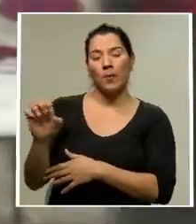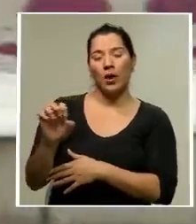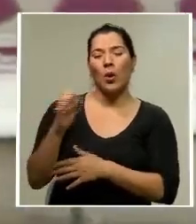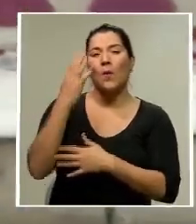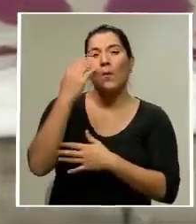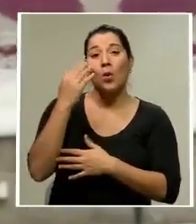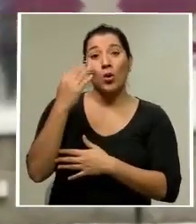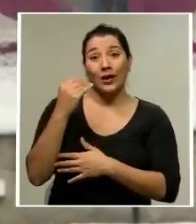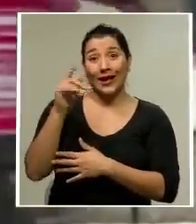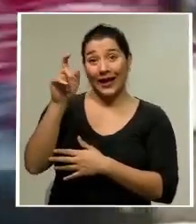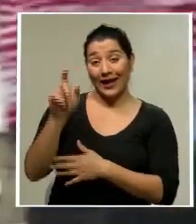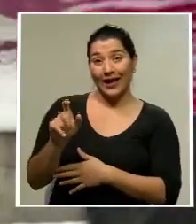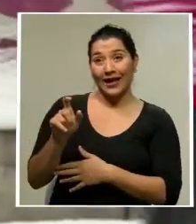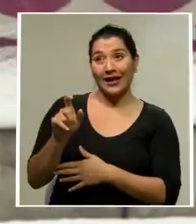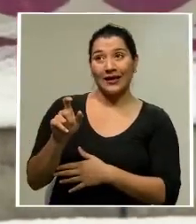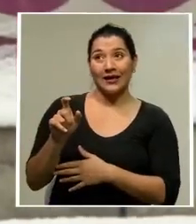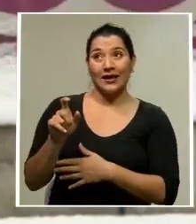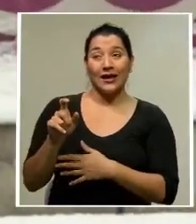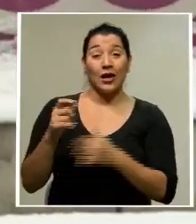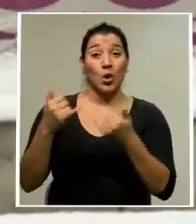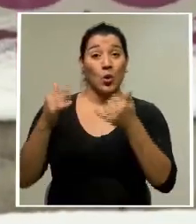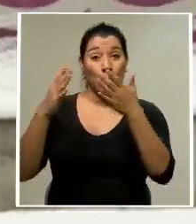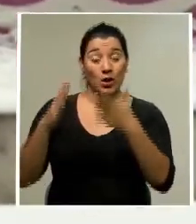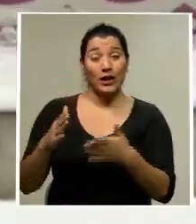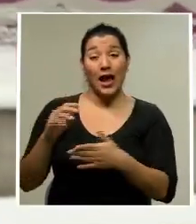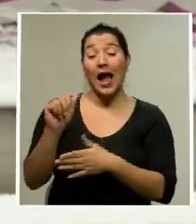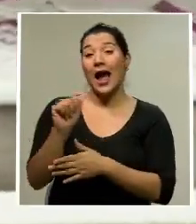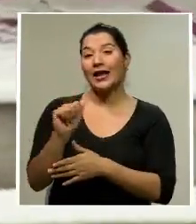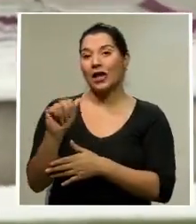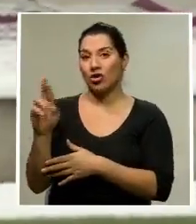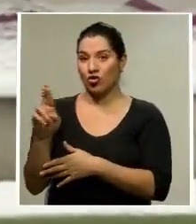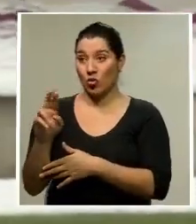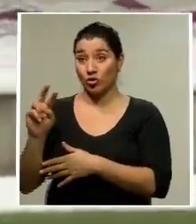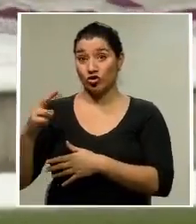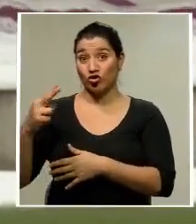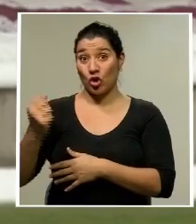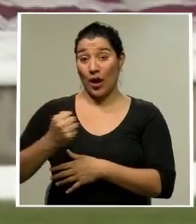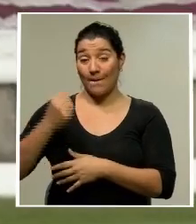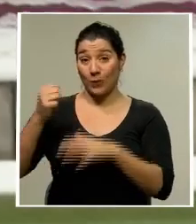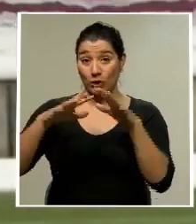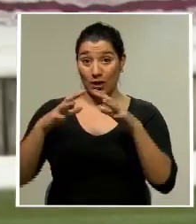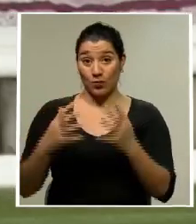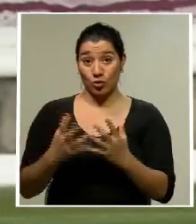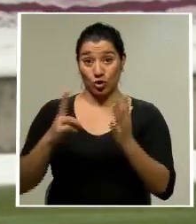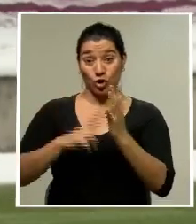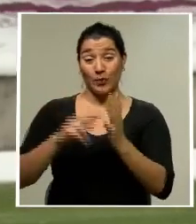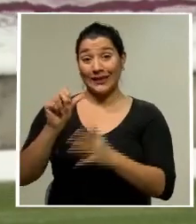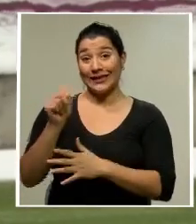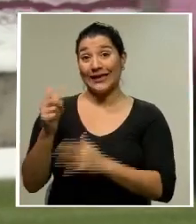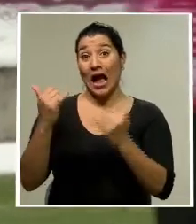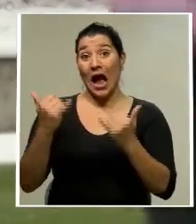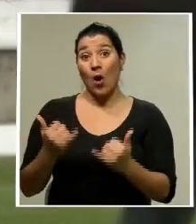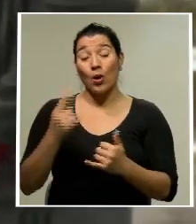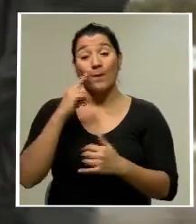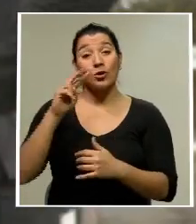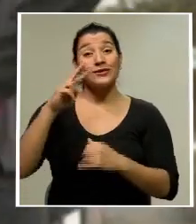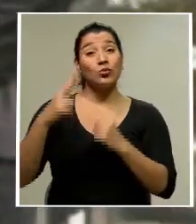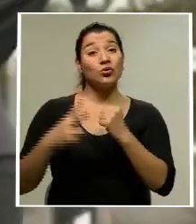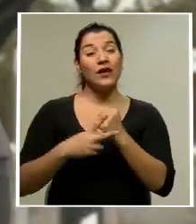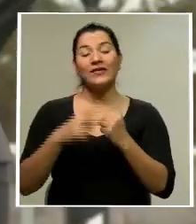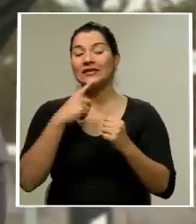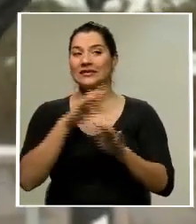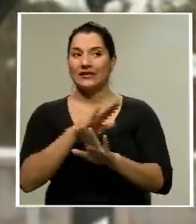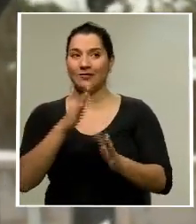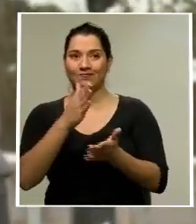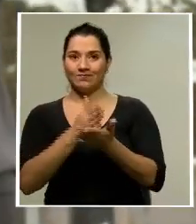y temperamental extremo de Países Bajos, Arjen Robben, subcampeón del mundo en 2010, anunció por segunda vez el final de su carrera